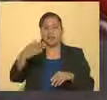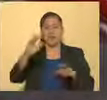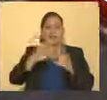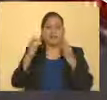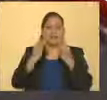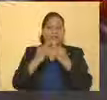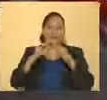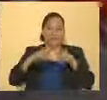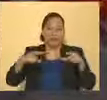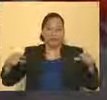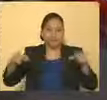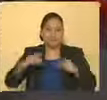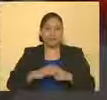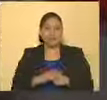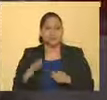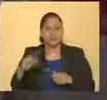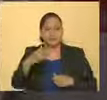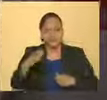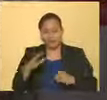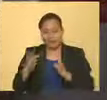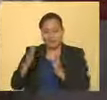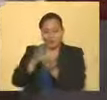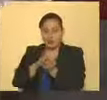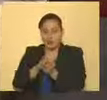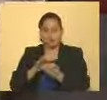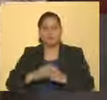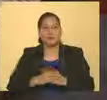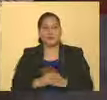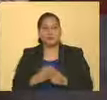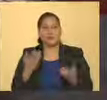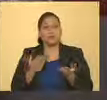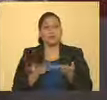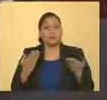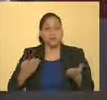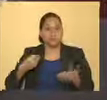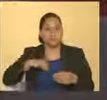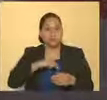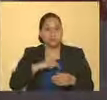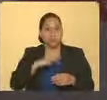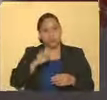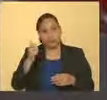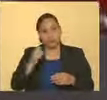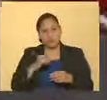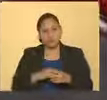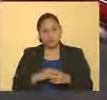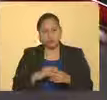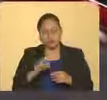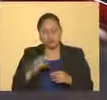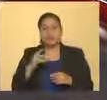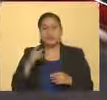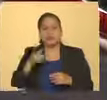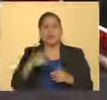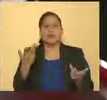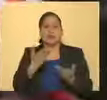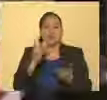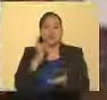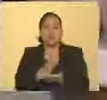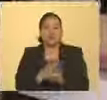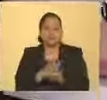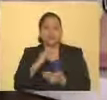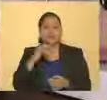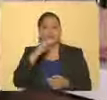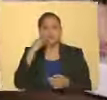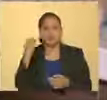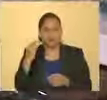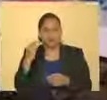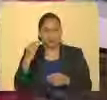Hasta el refractario es de pescado. Fuerte y así la le vamos hoja santa. A seguir. Vamos a hacer rapidísimo para tenerlos ya. Y lo único que vamos a hacer va a ser la salsita